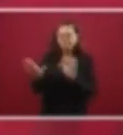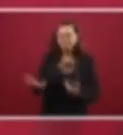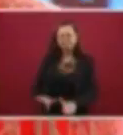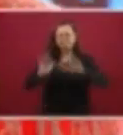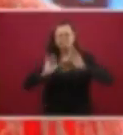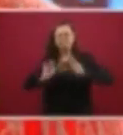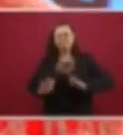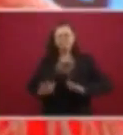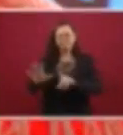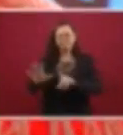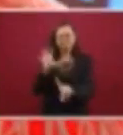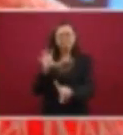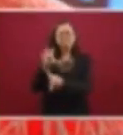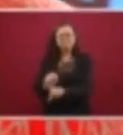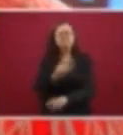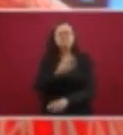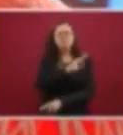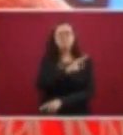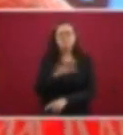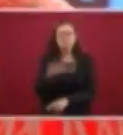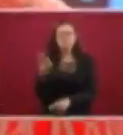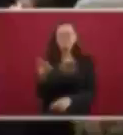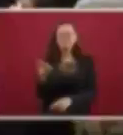Muro, anunció los apoyos por